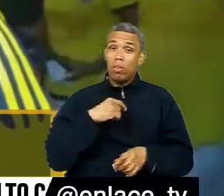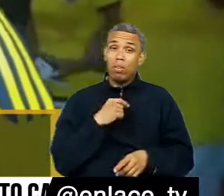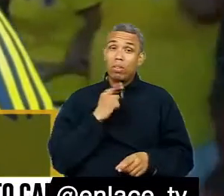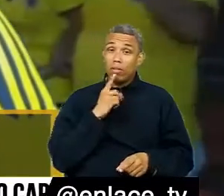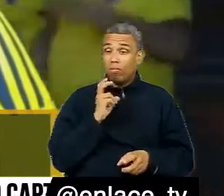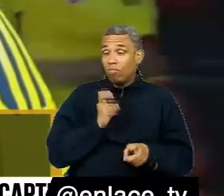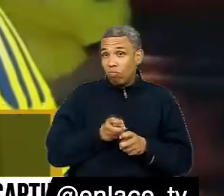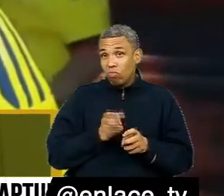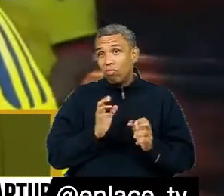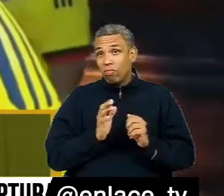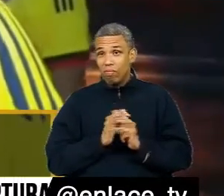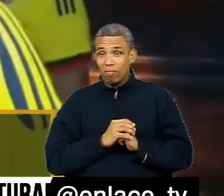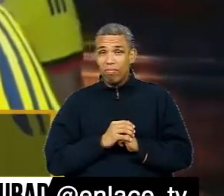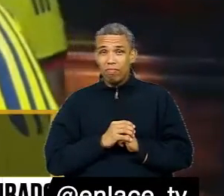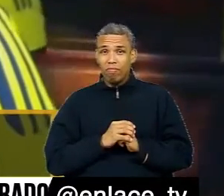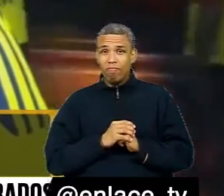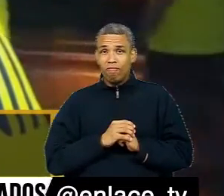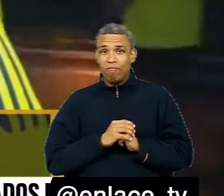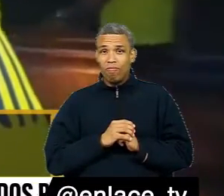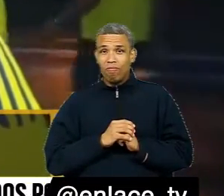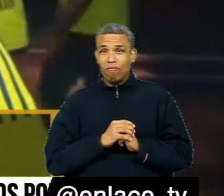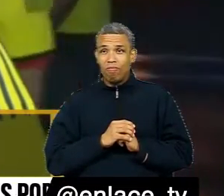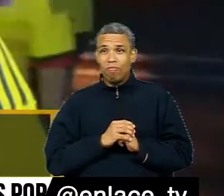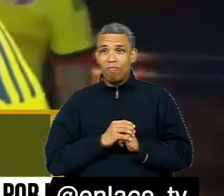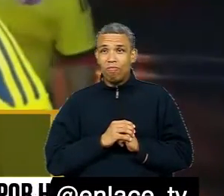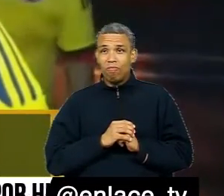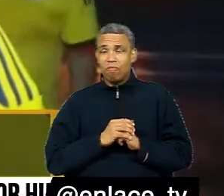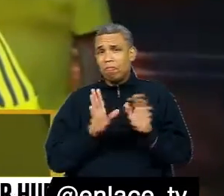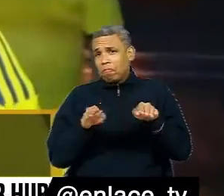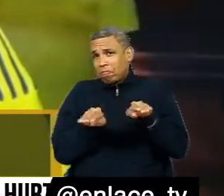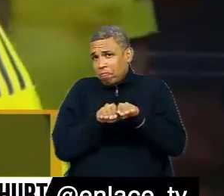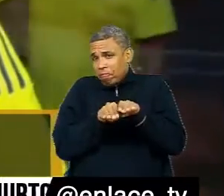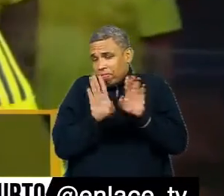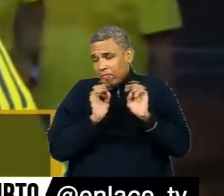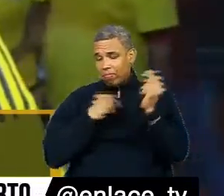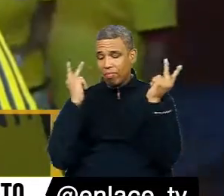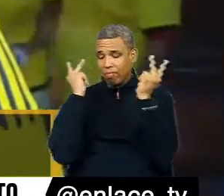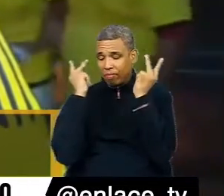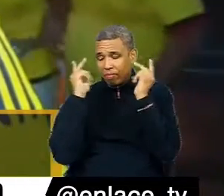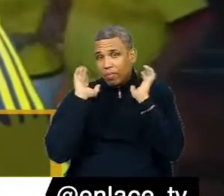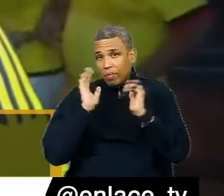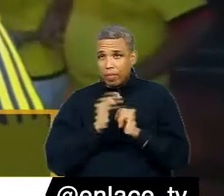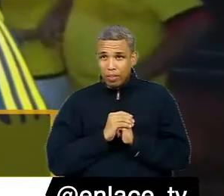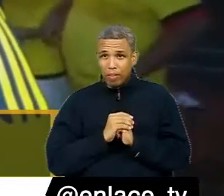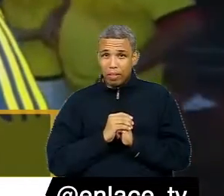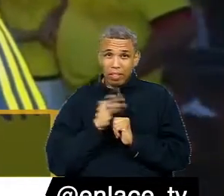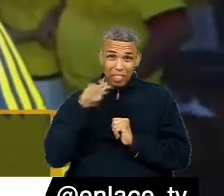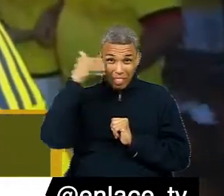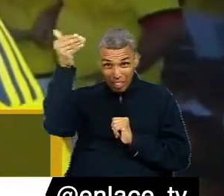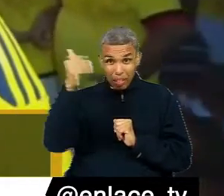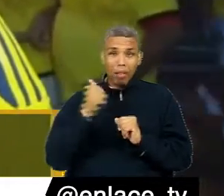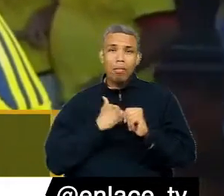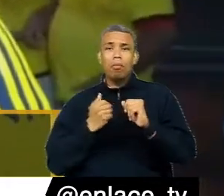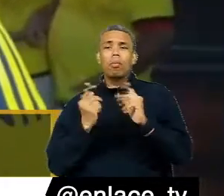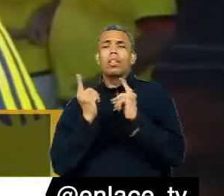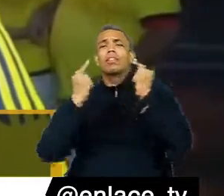3 puntos perdidos, un empate en los últimos minutos. Bueno, ahora nos toca ir matando con Chile y con